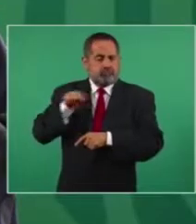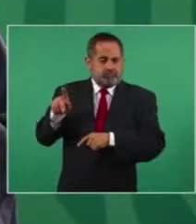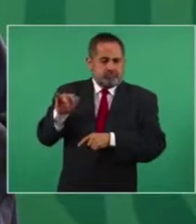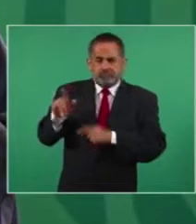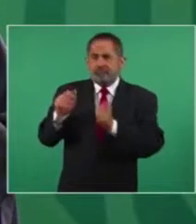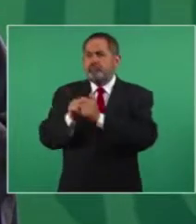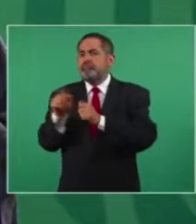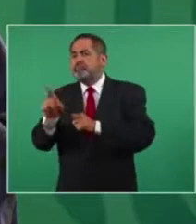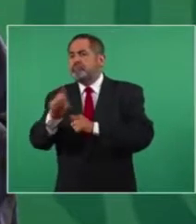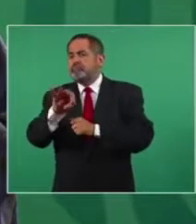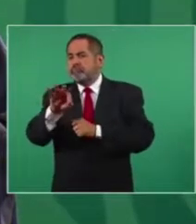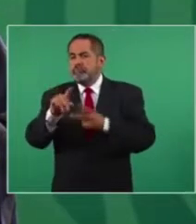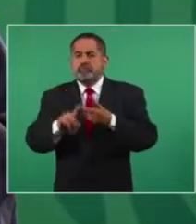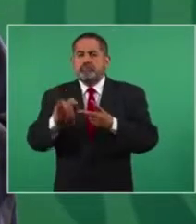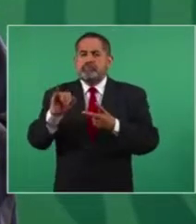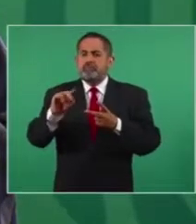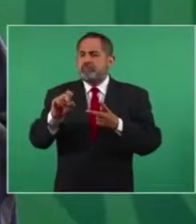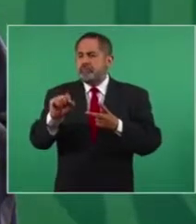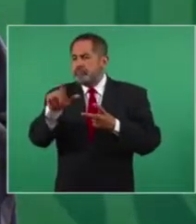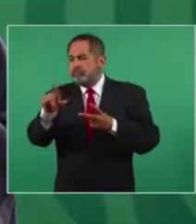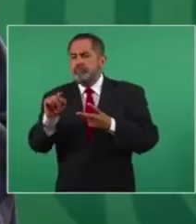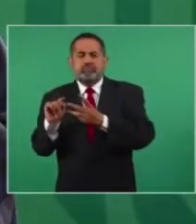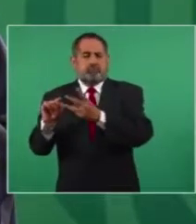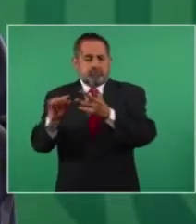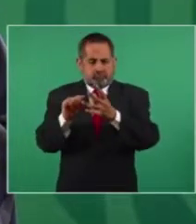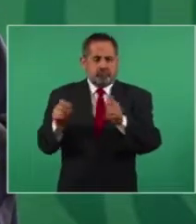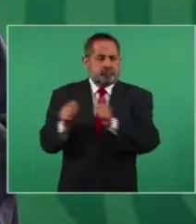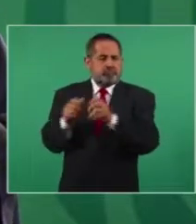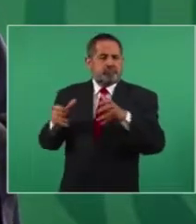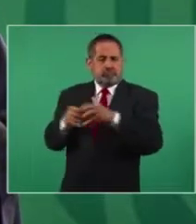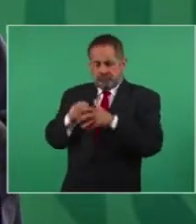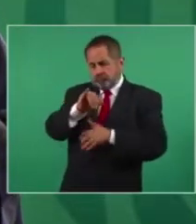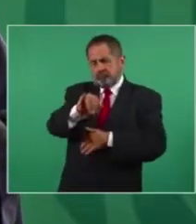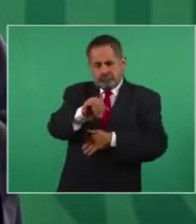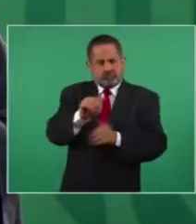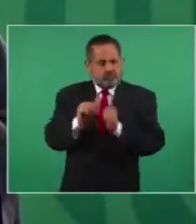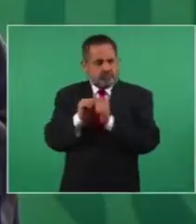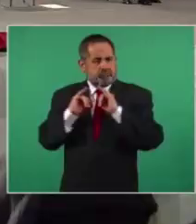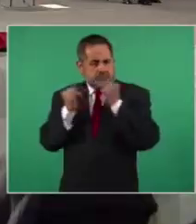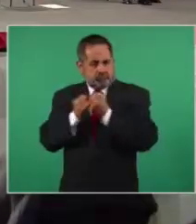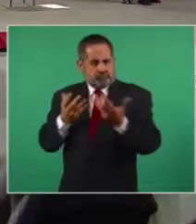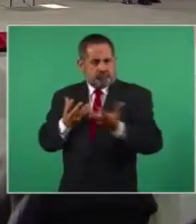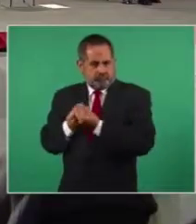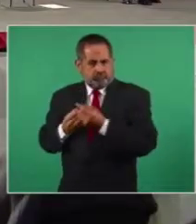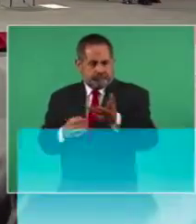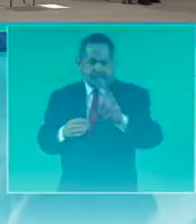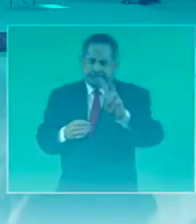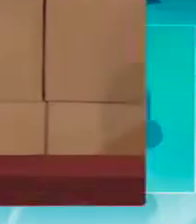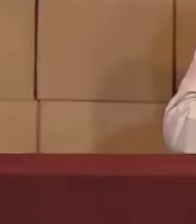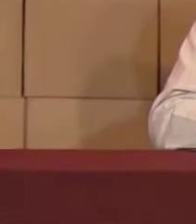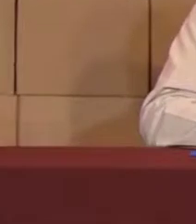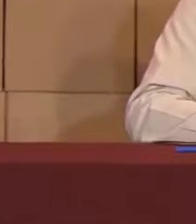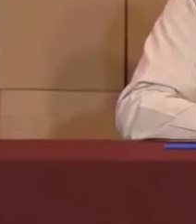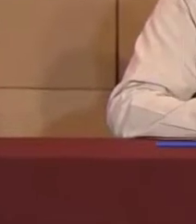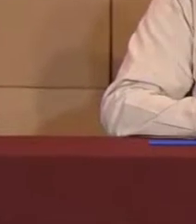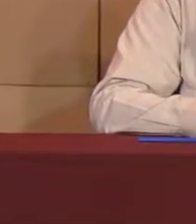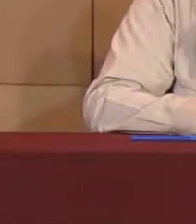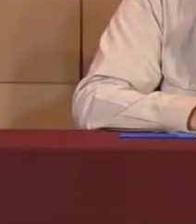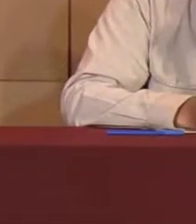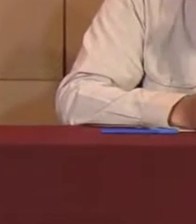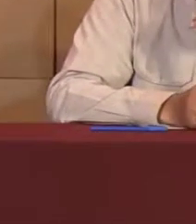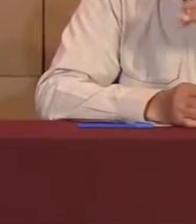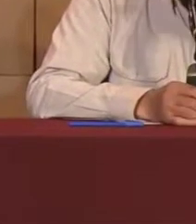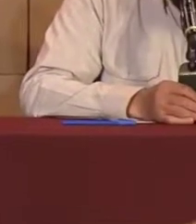se informa que Olga Sánchez Cordero dejó la Secretaría de Gobernación para regresar a su escaño en el Senado de la República. Adán